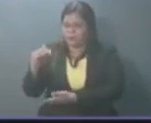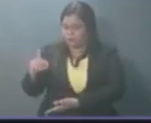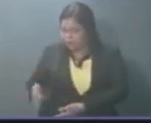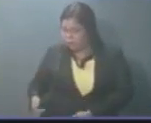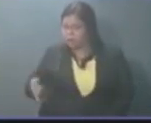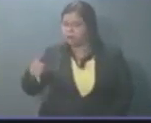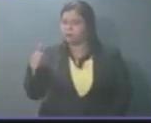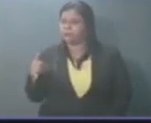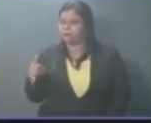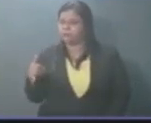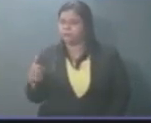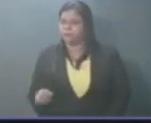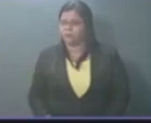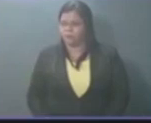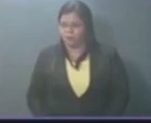par.